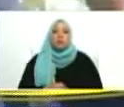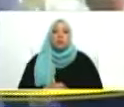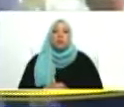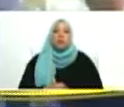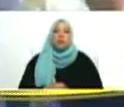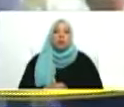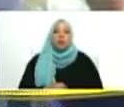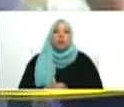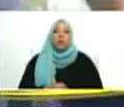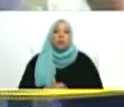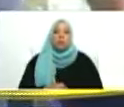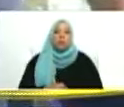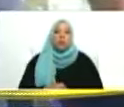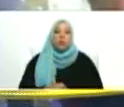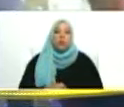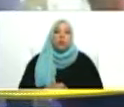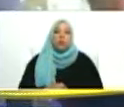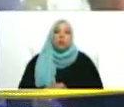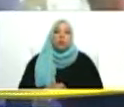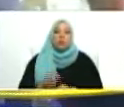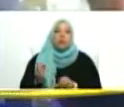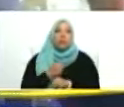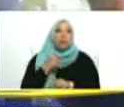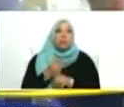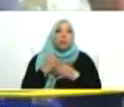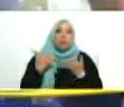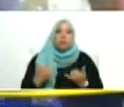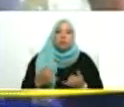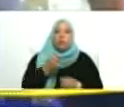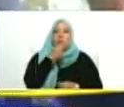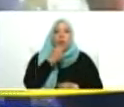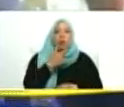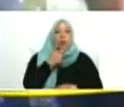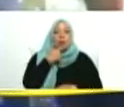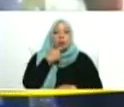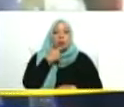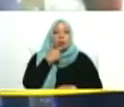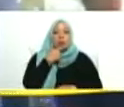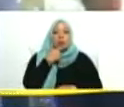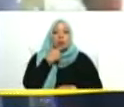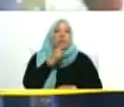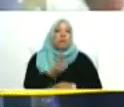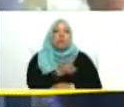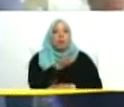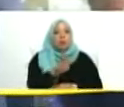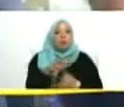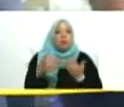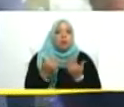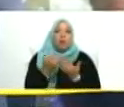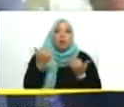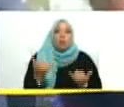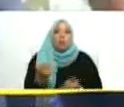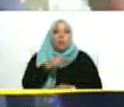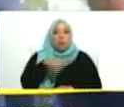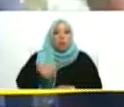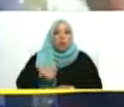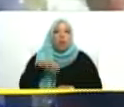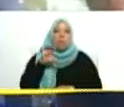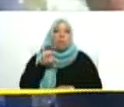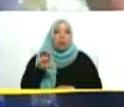bonito, que hay que incrementar en su belleza, y la única forma de incrementar la belleza de nuestra